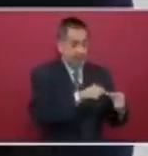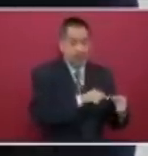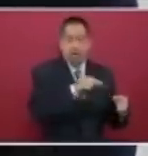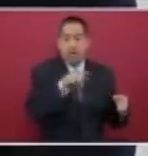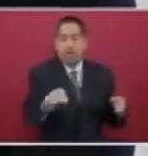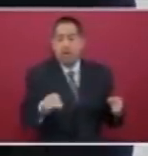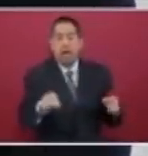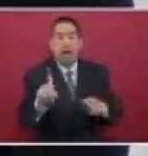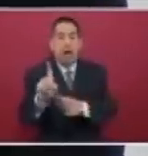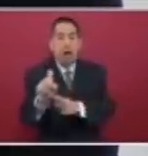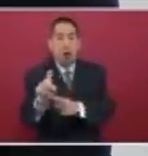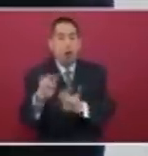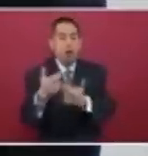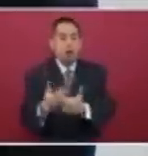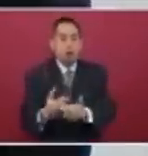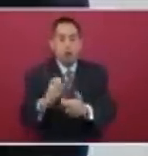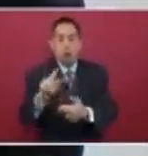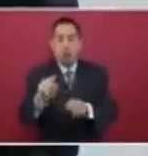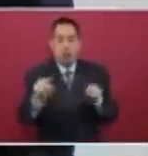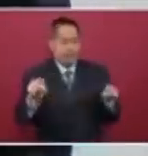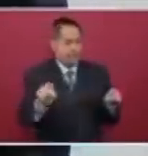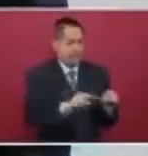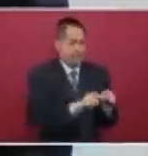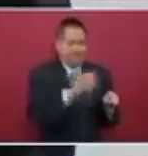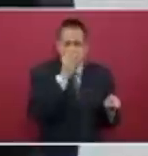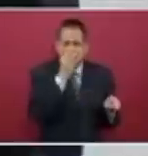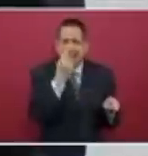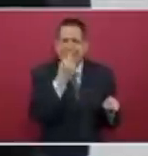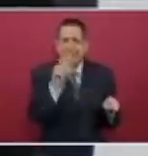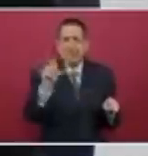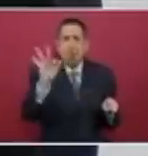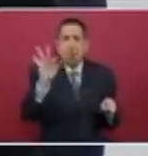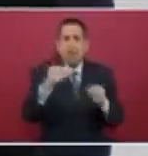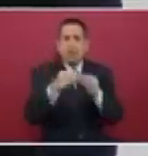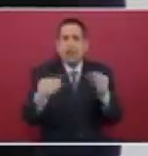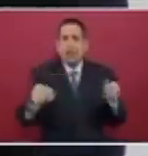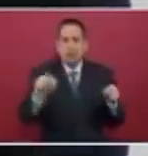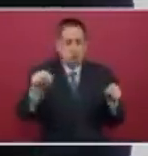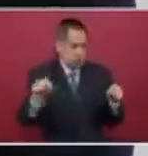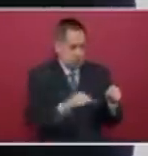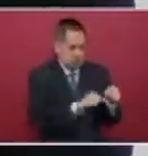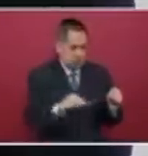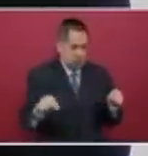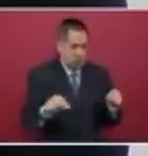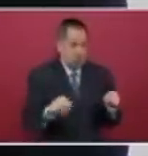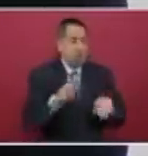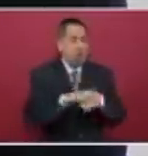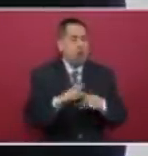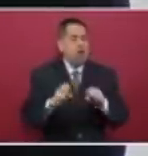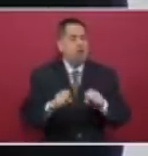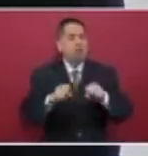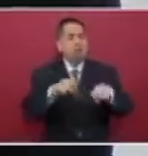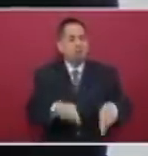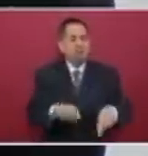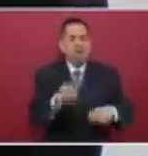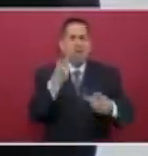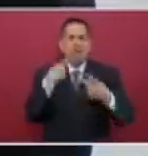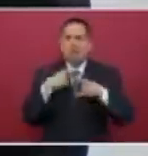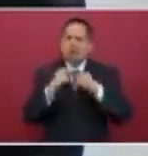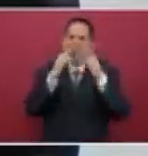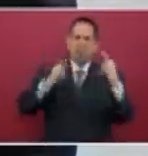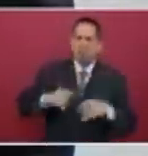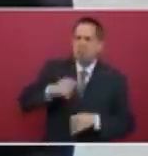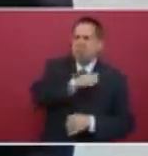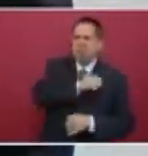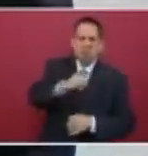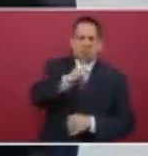de cuautla en un tramo de sólo 140 metros por la existencia de un plantón de opositores a la operación de